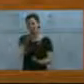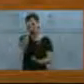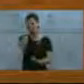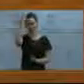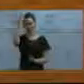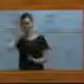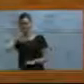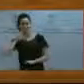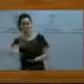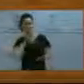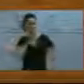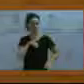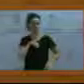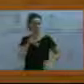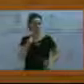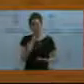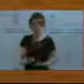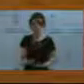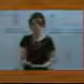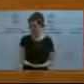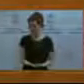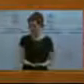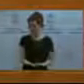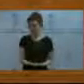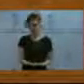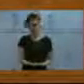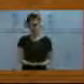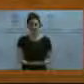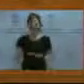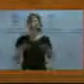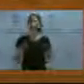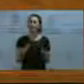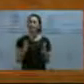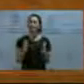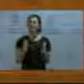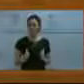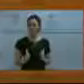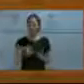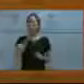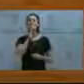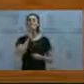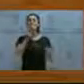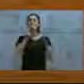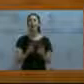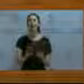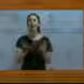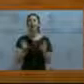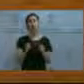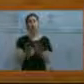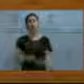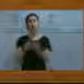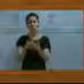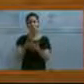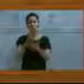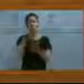expresa que con la realidad misma. Así se cumple lo dicho por Gautier, en la lucha contra la